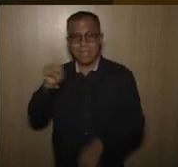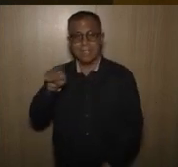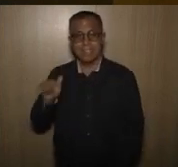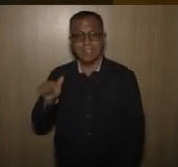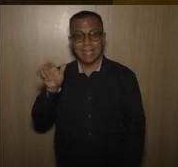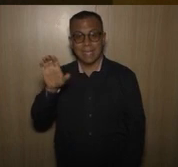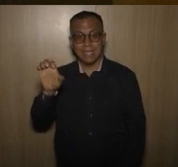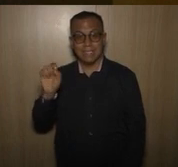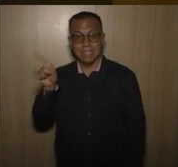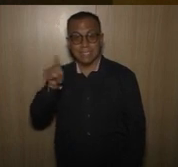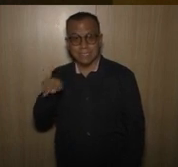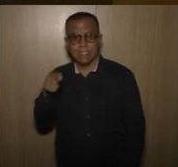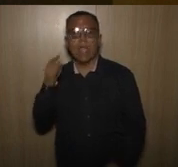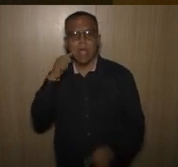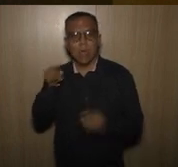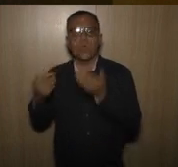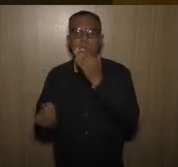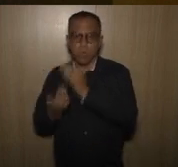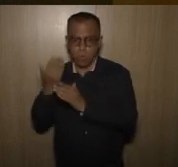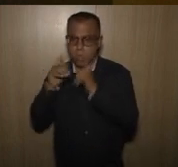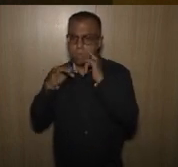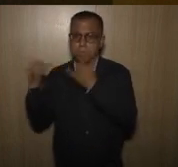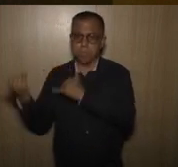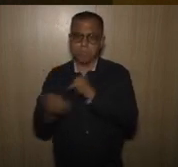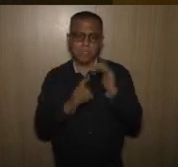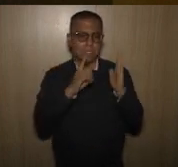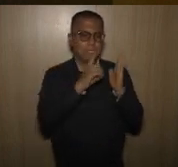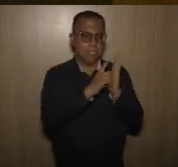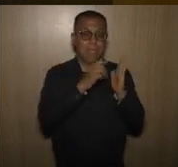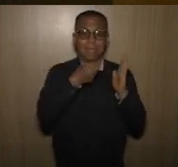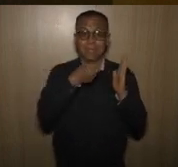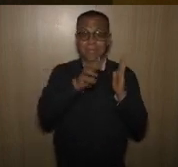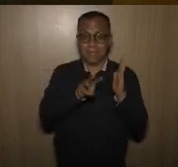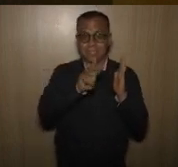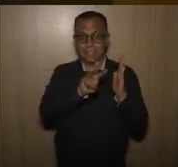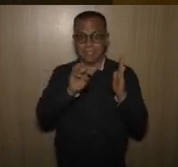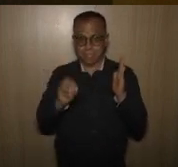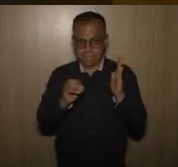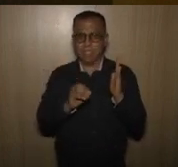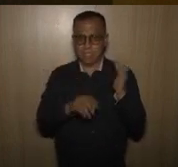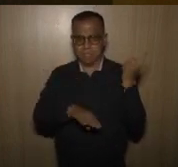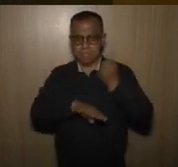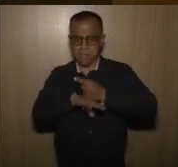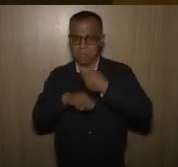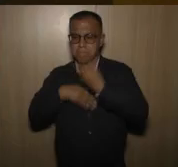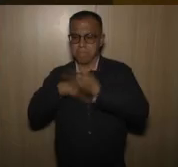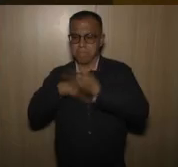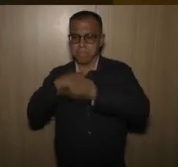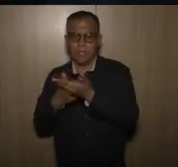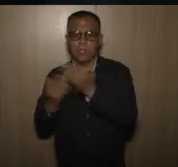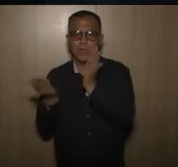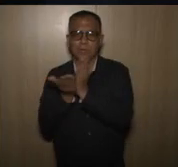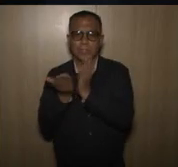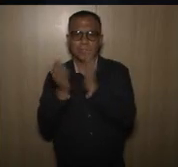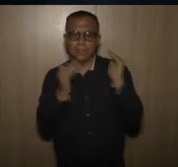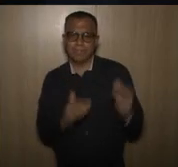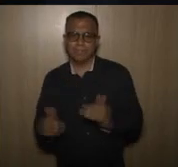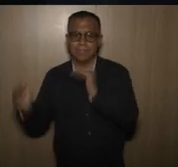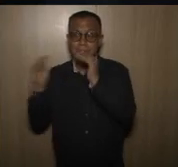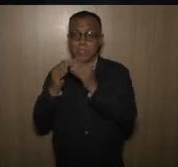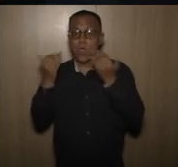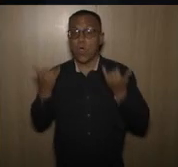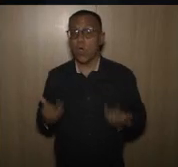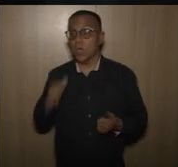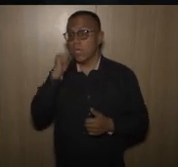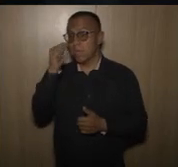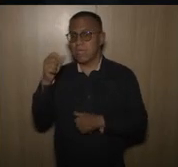que atiende unas nuevas realidades. El decreto 1330, como parte del marco normativo de la educación superior, no salió de la noche a la